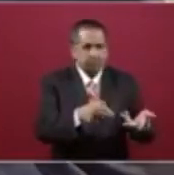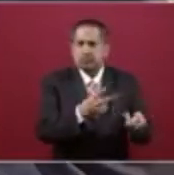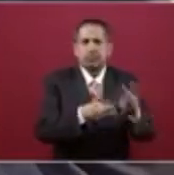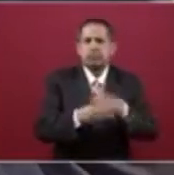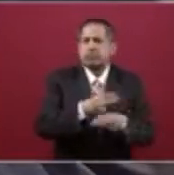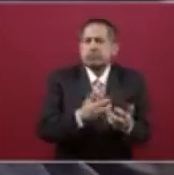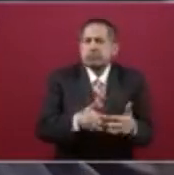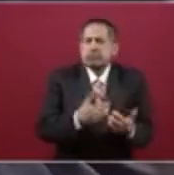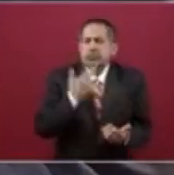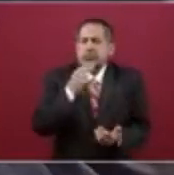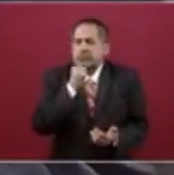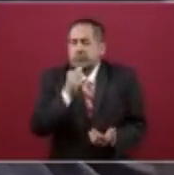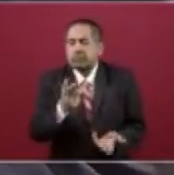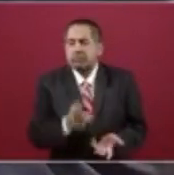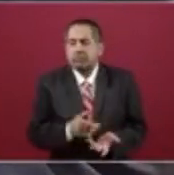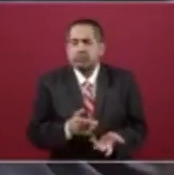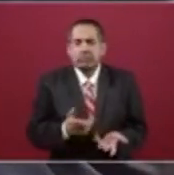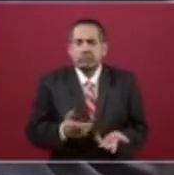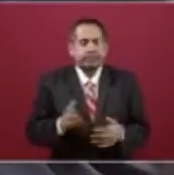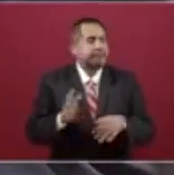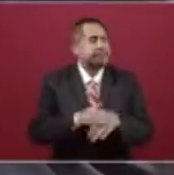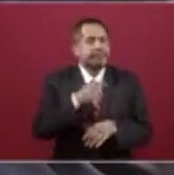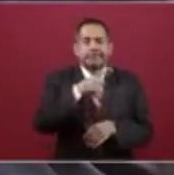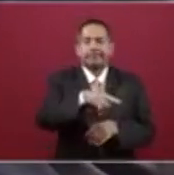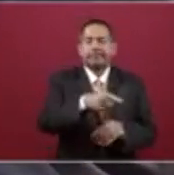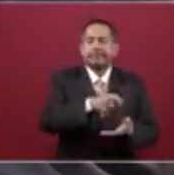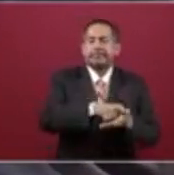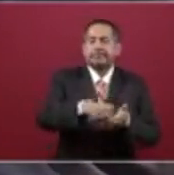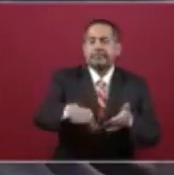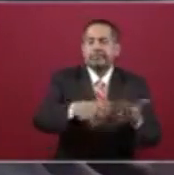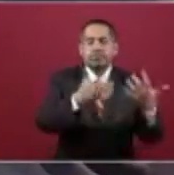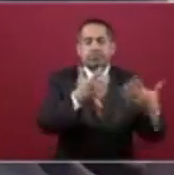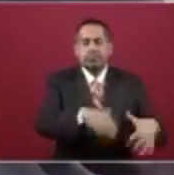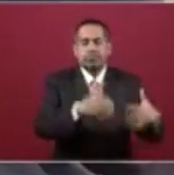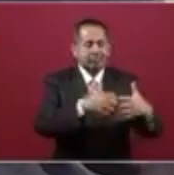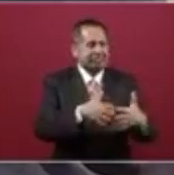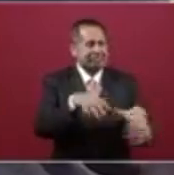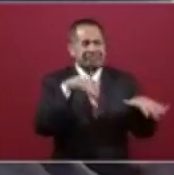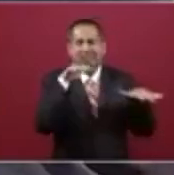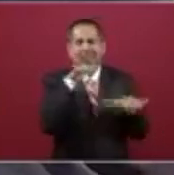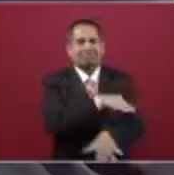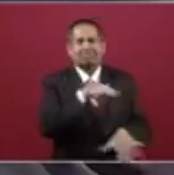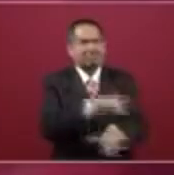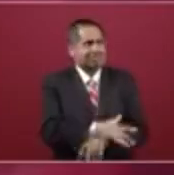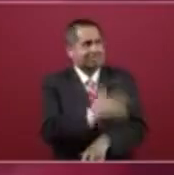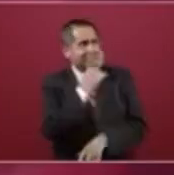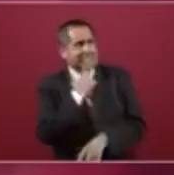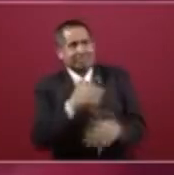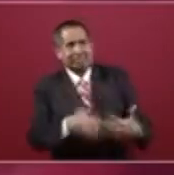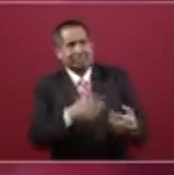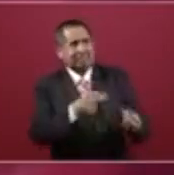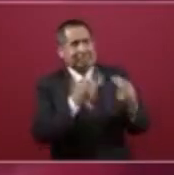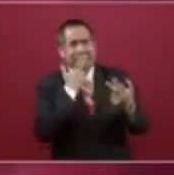produciendo porque compraron una planta chatarra.